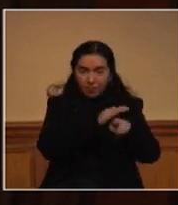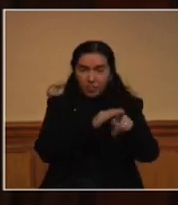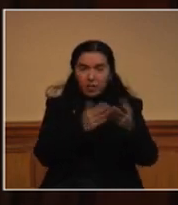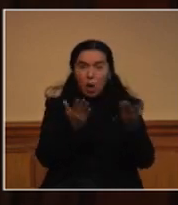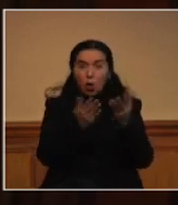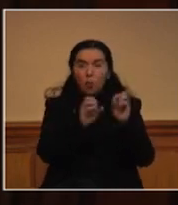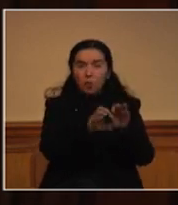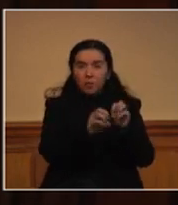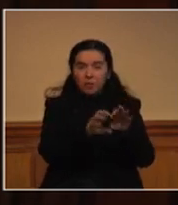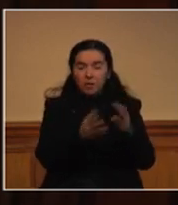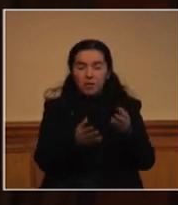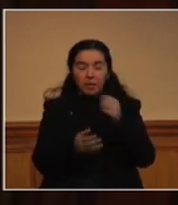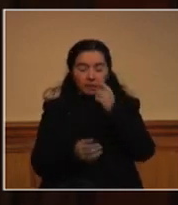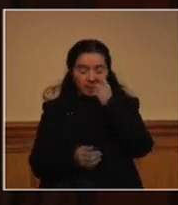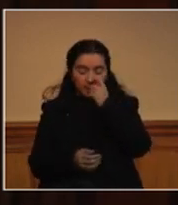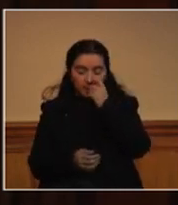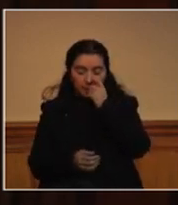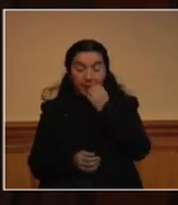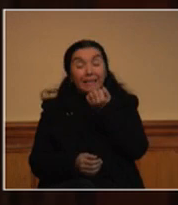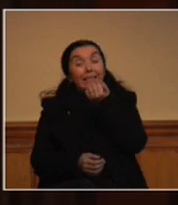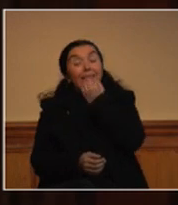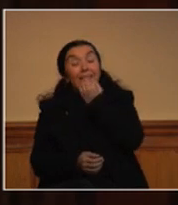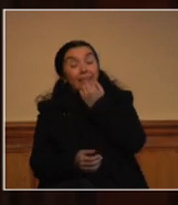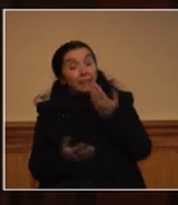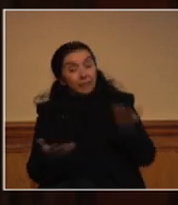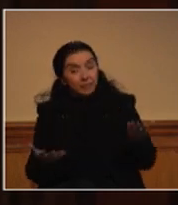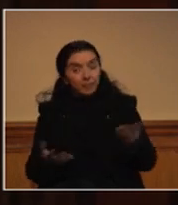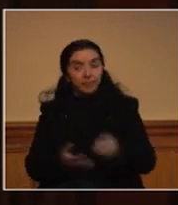de expectativas erróneas,